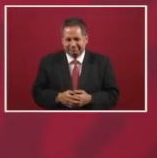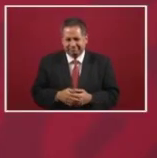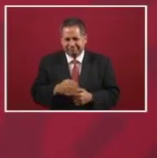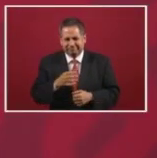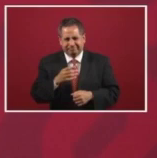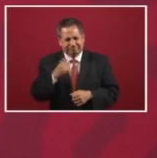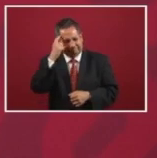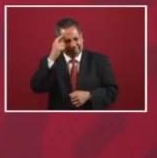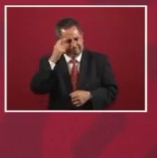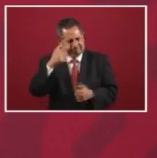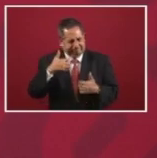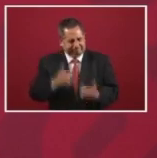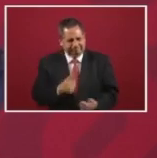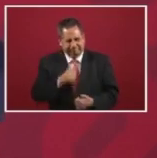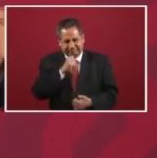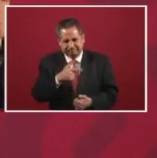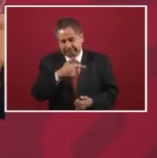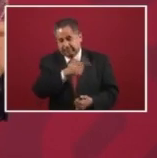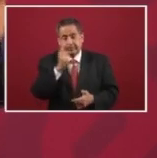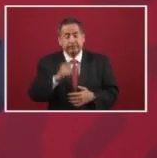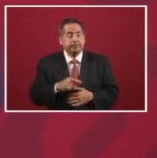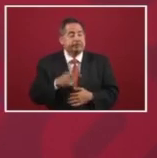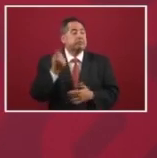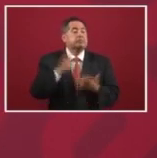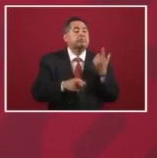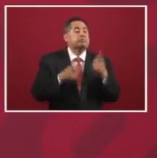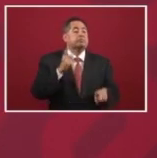sin convicción mandan.